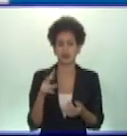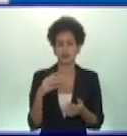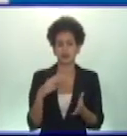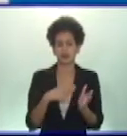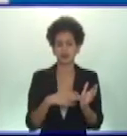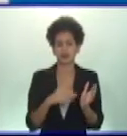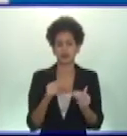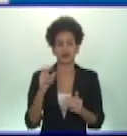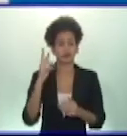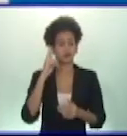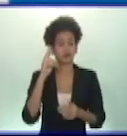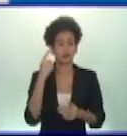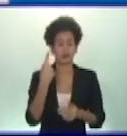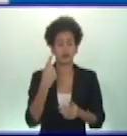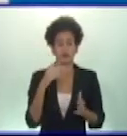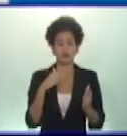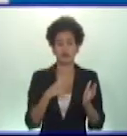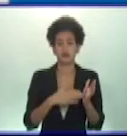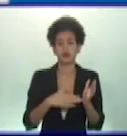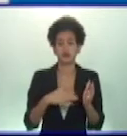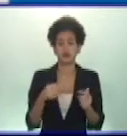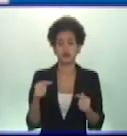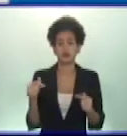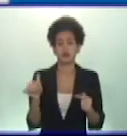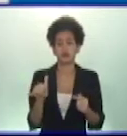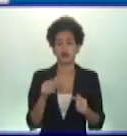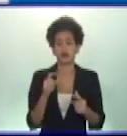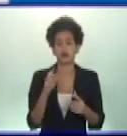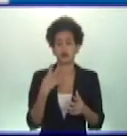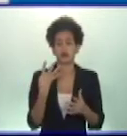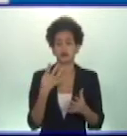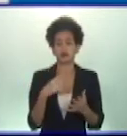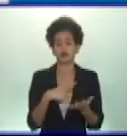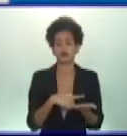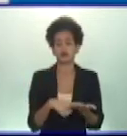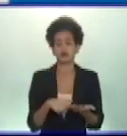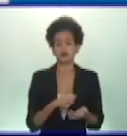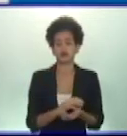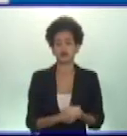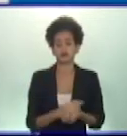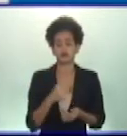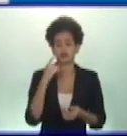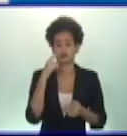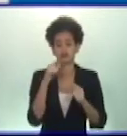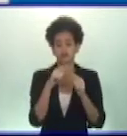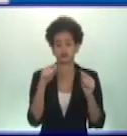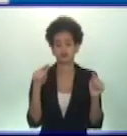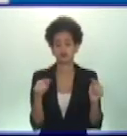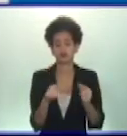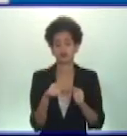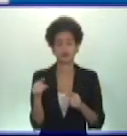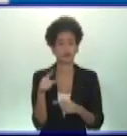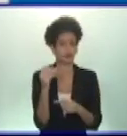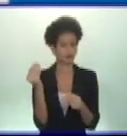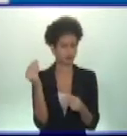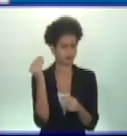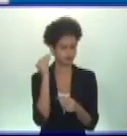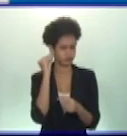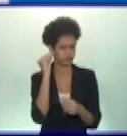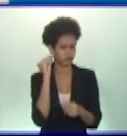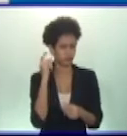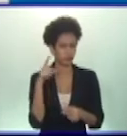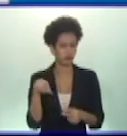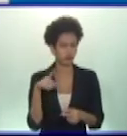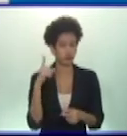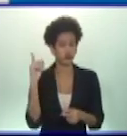es igual a 4 semanas. Esto que les muestro encerrado acá en un rectángulo negro es como lo que ustedes piensan. Esto es mentalmente